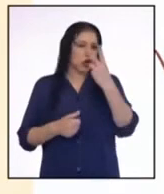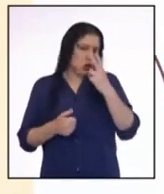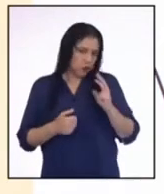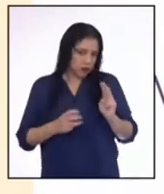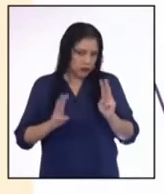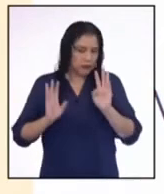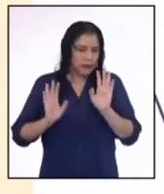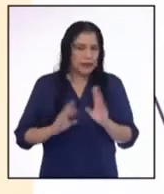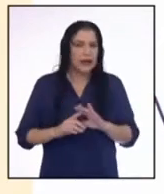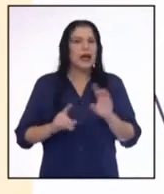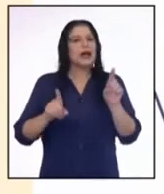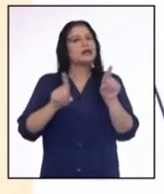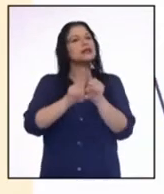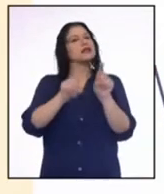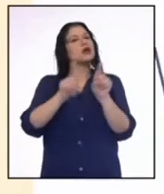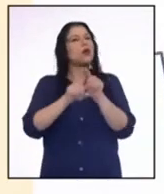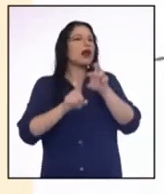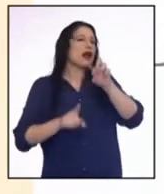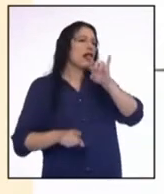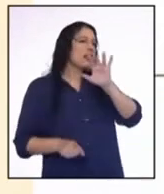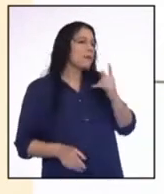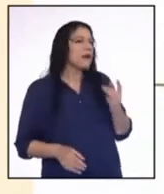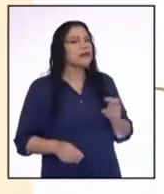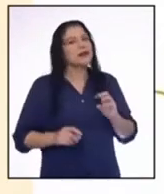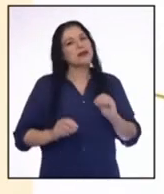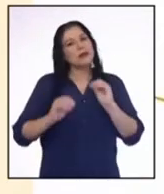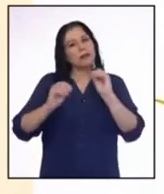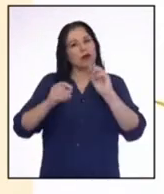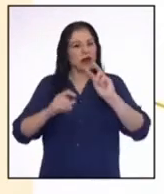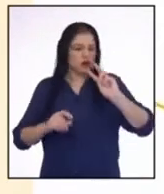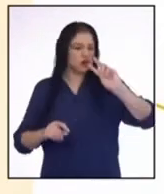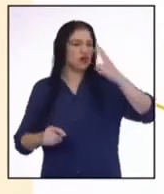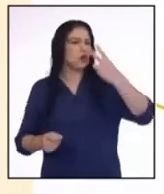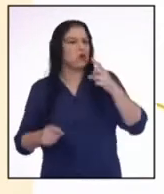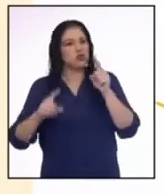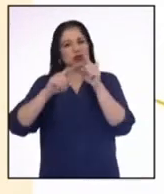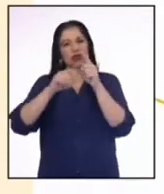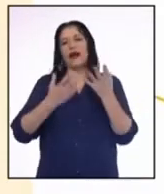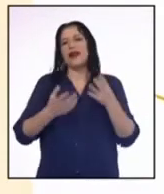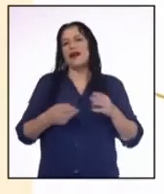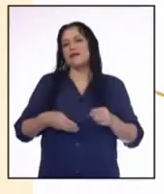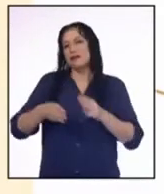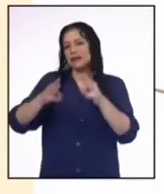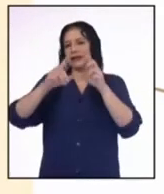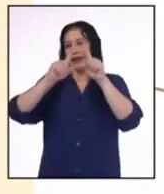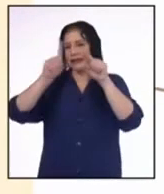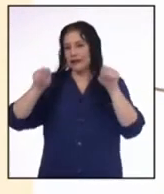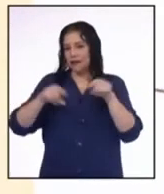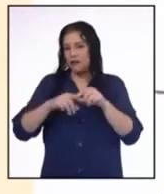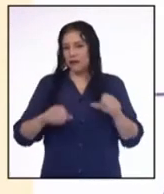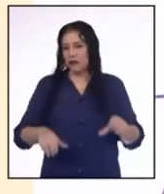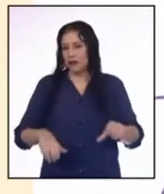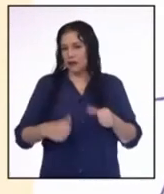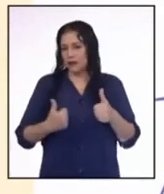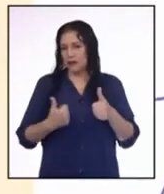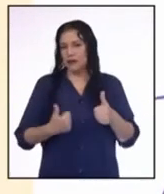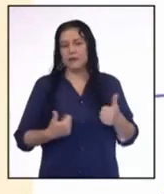propuesta es similar a la de Petal y también coloca en un segundo plano al triángulo de la vida.